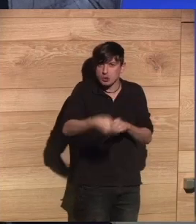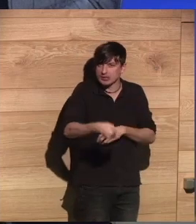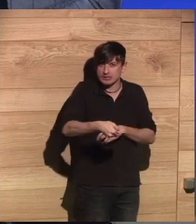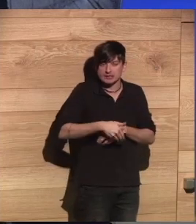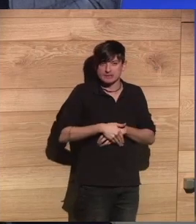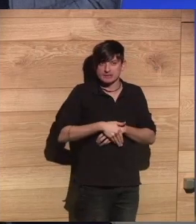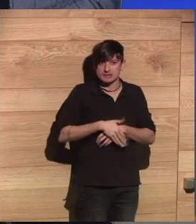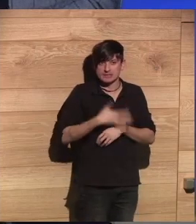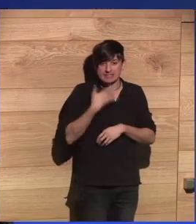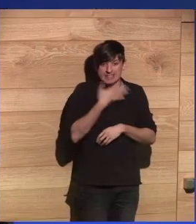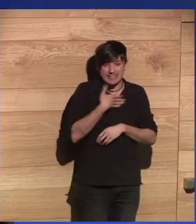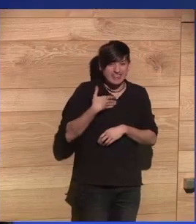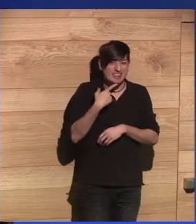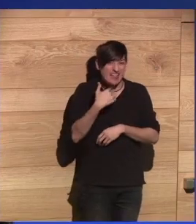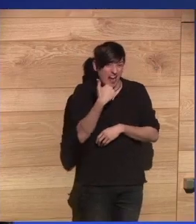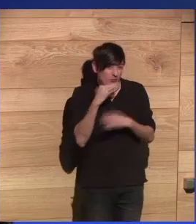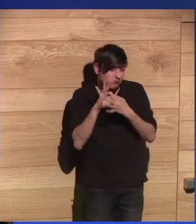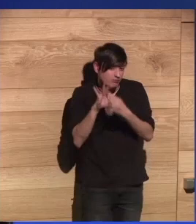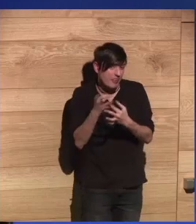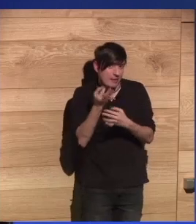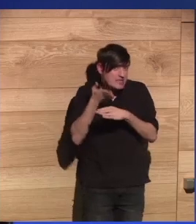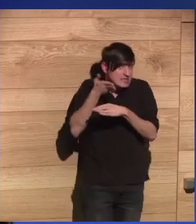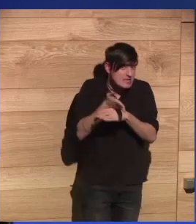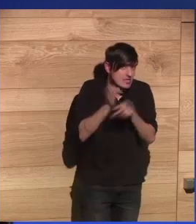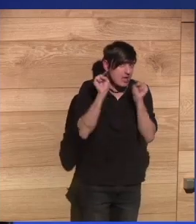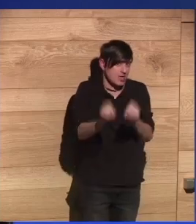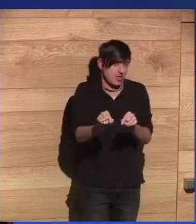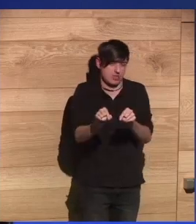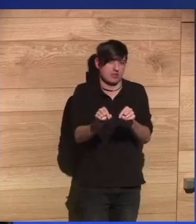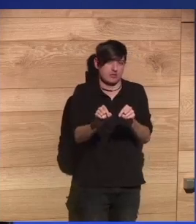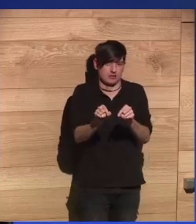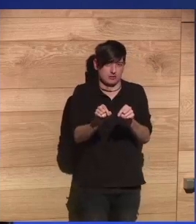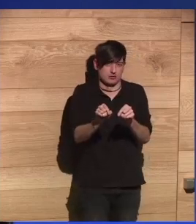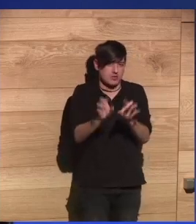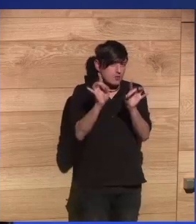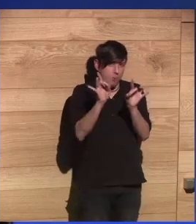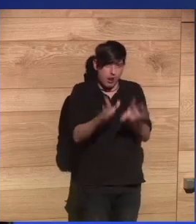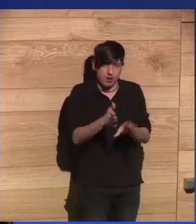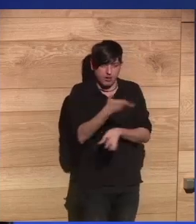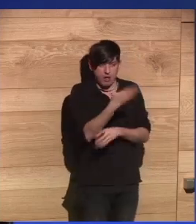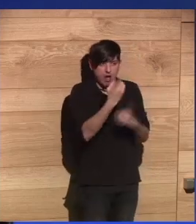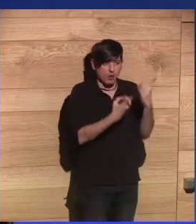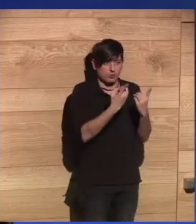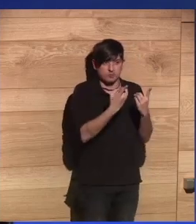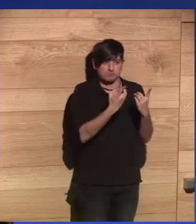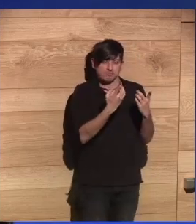si quieres referirte a eso tienes que ir ahí, igual que algunos